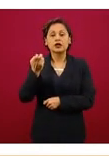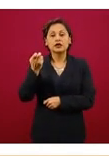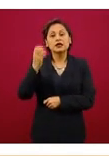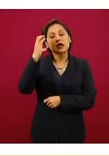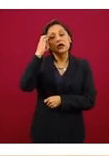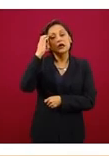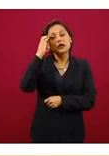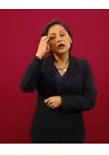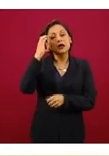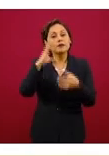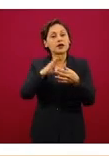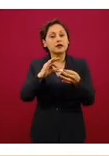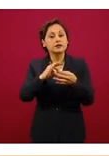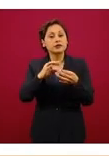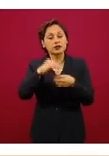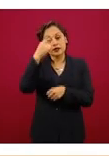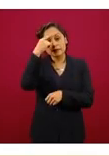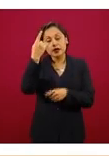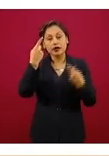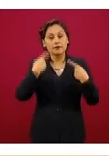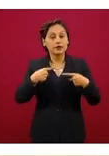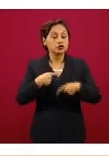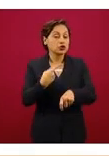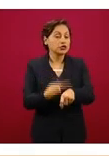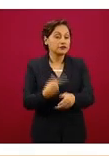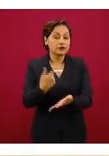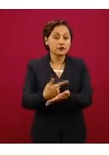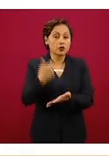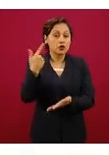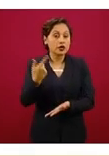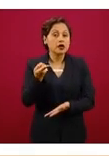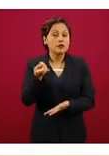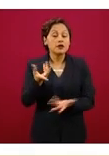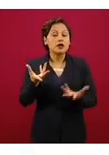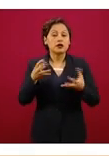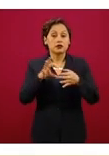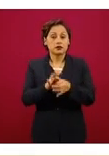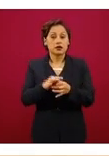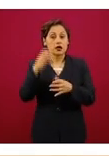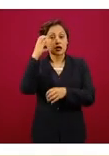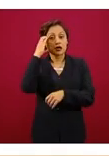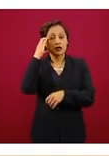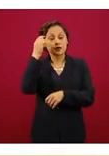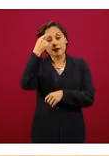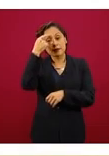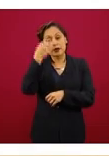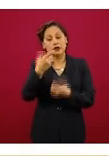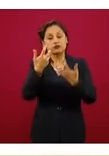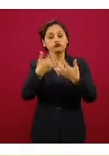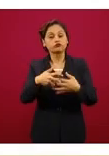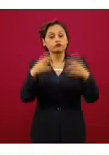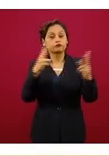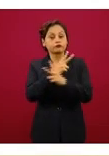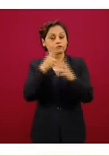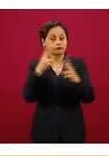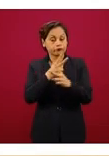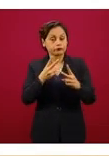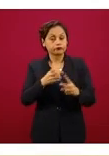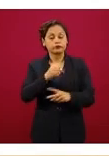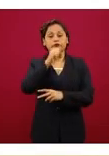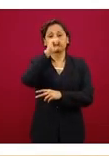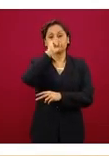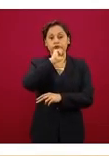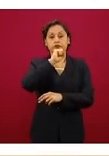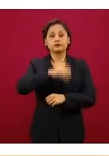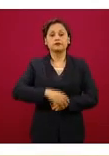destinadas a personas críticamente enfermas que utilizan, por ejemplo, ventilación mecánica asistida. Y vemos en el lado derecho de la